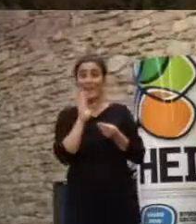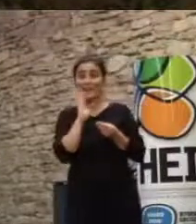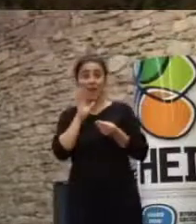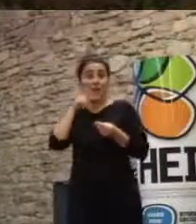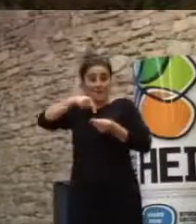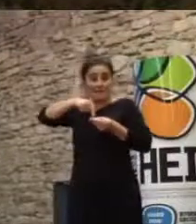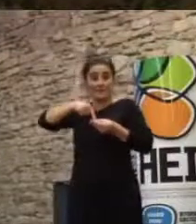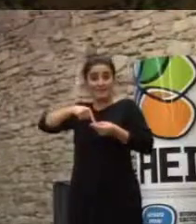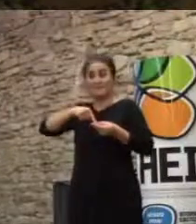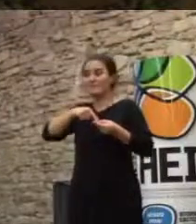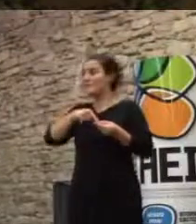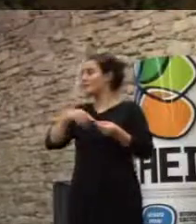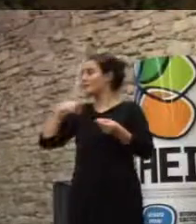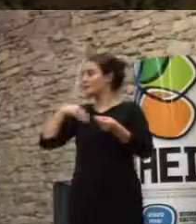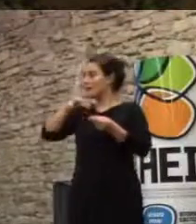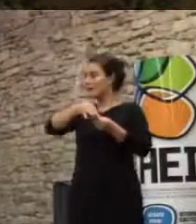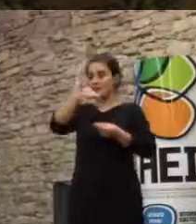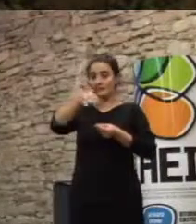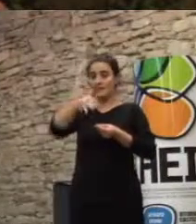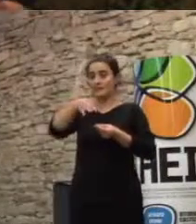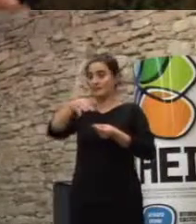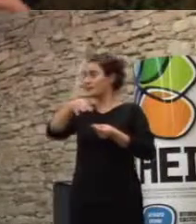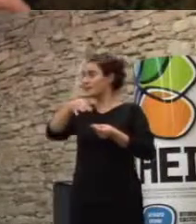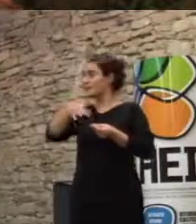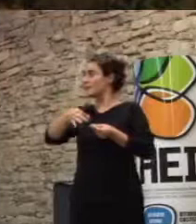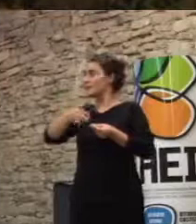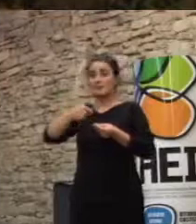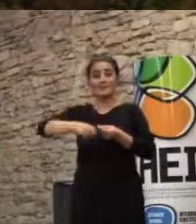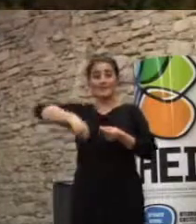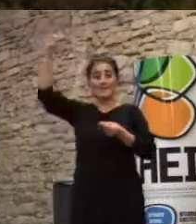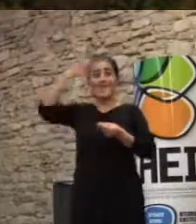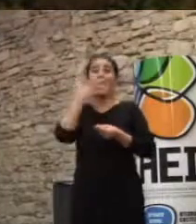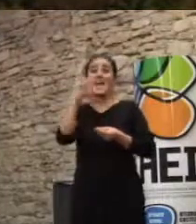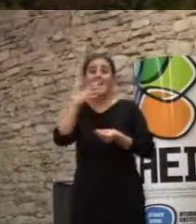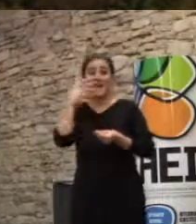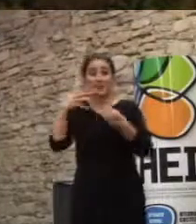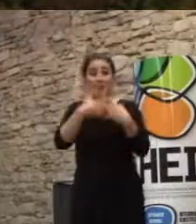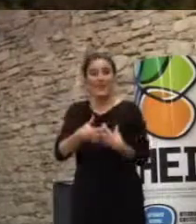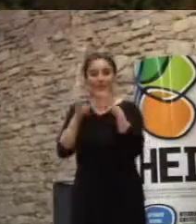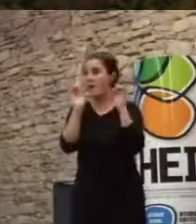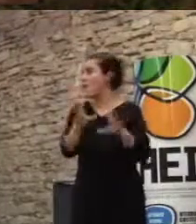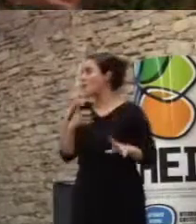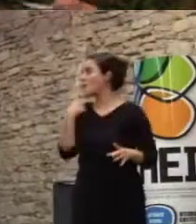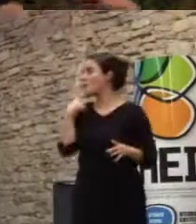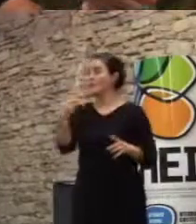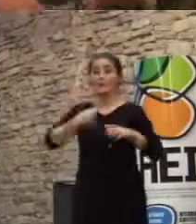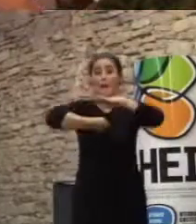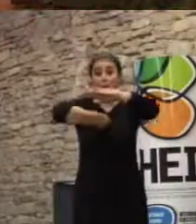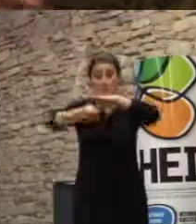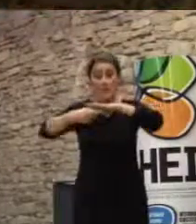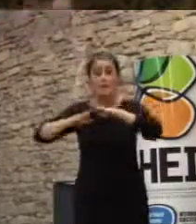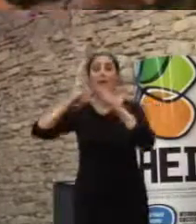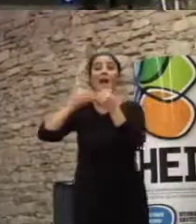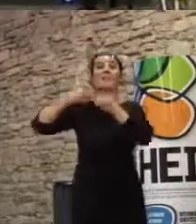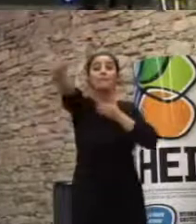ahora más arriba de todas la cogéis y la vamos a avanzar hacia arriba diciendo un grito de guerra diciendo victoria hacia el